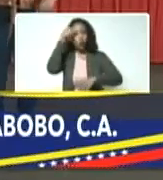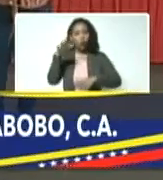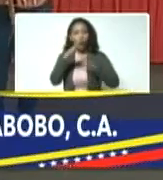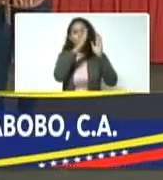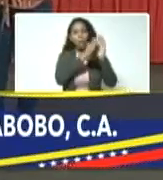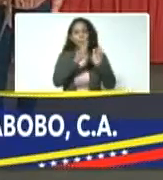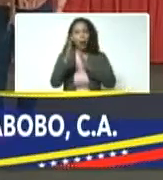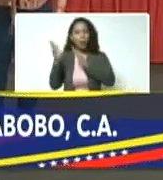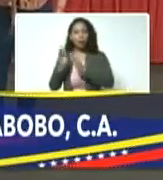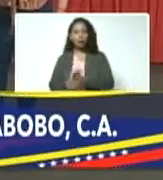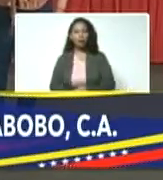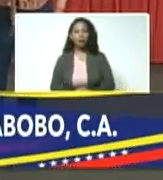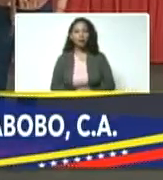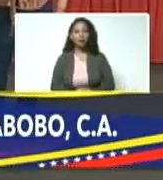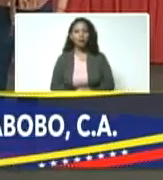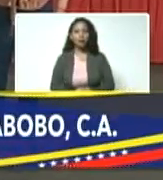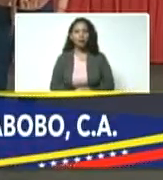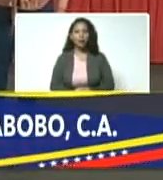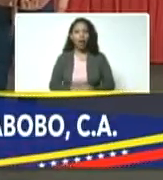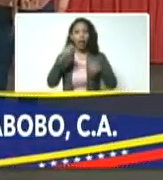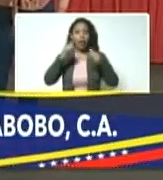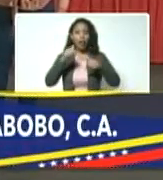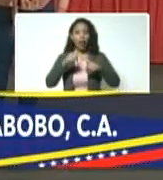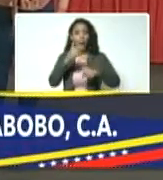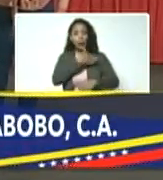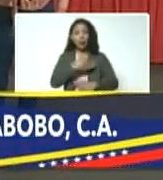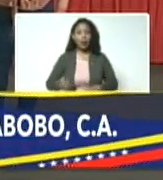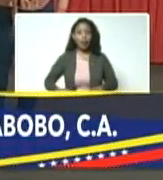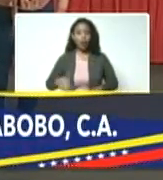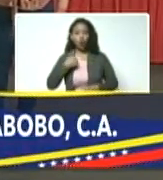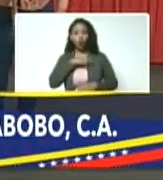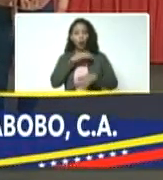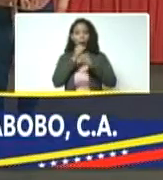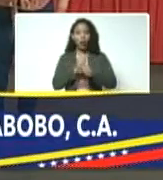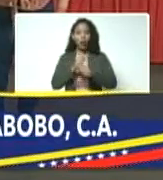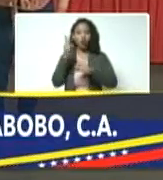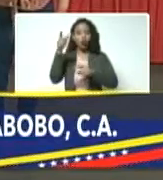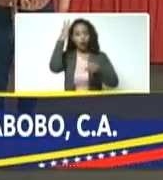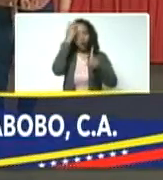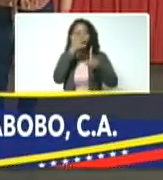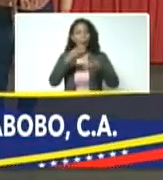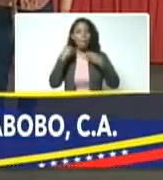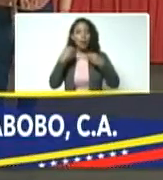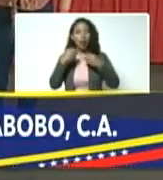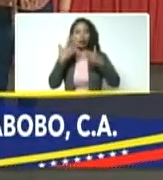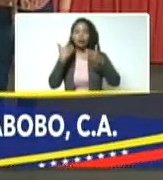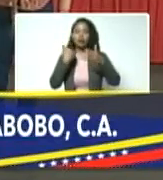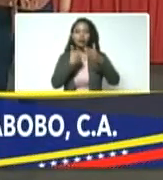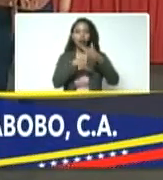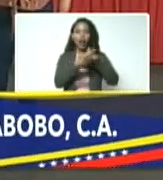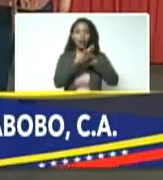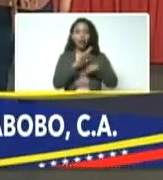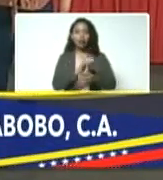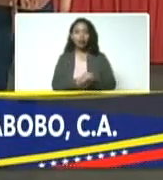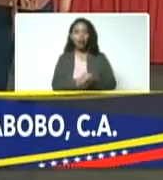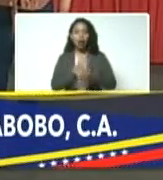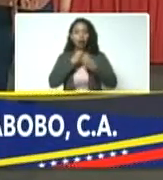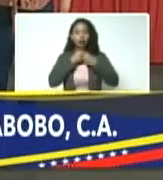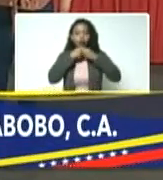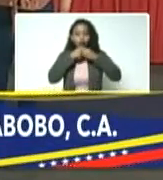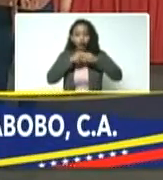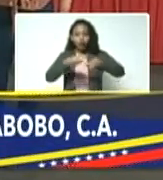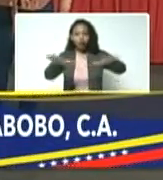organizado. Y desde aquí, presidente, estamos esperando sus instrucciones para la salida, para la